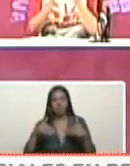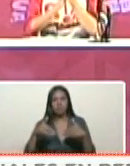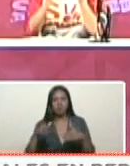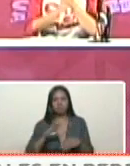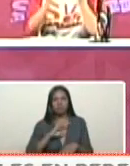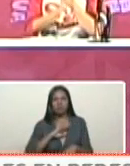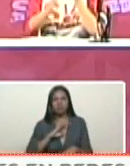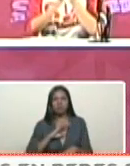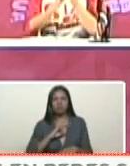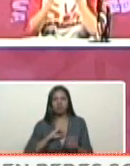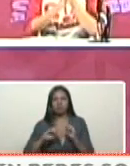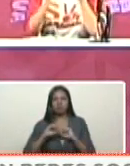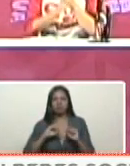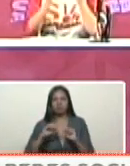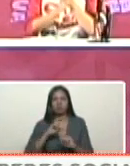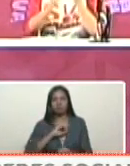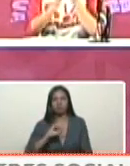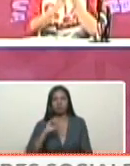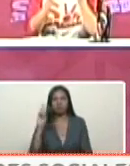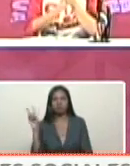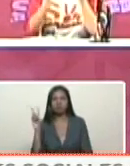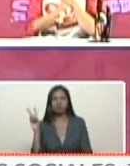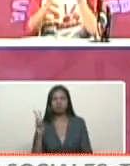Somos Venezuela.